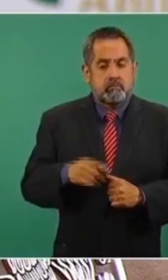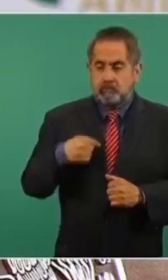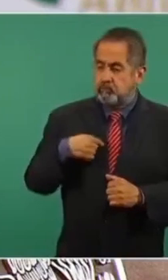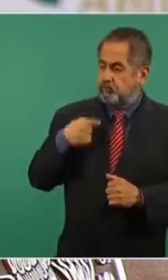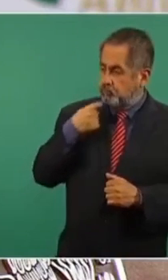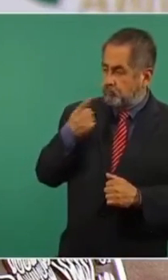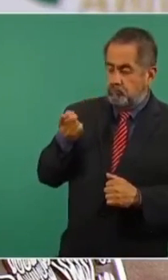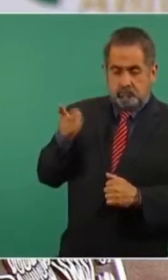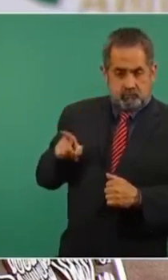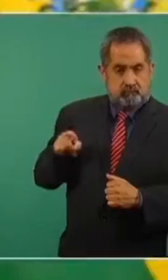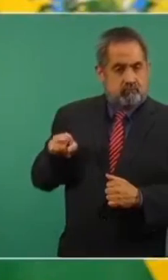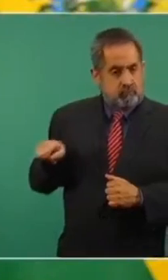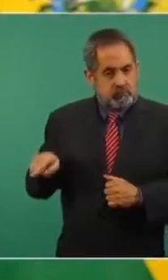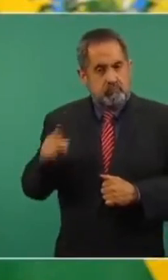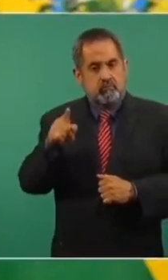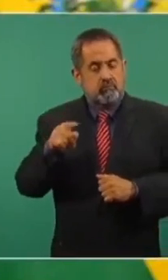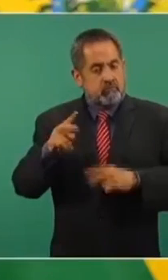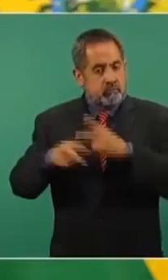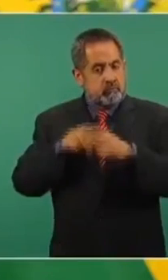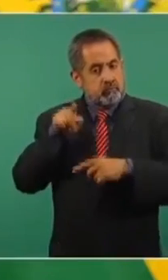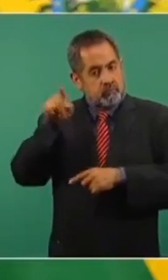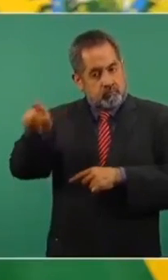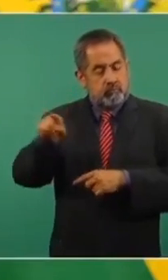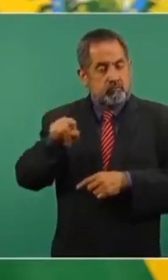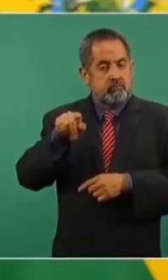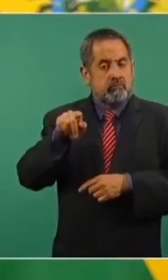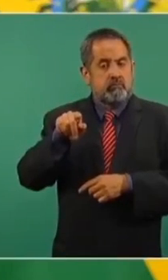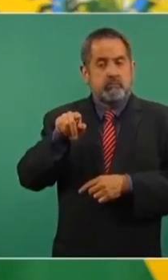instrucción de ir a Bolivia